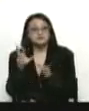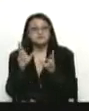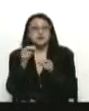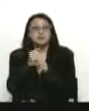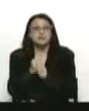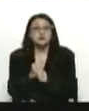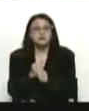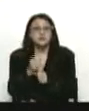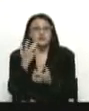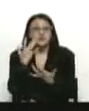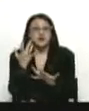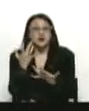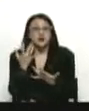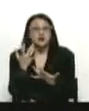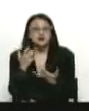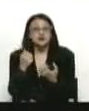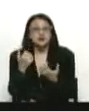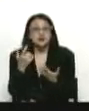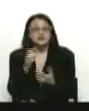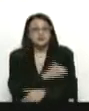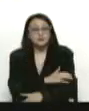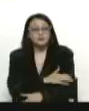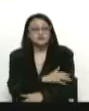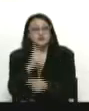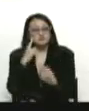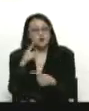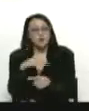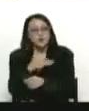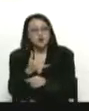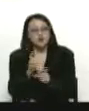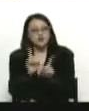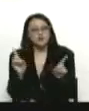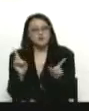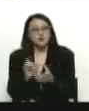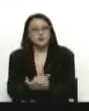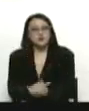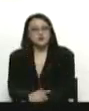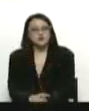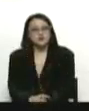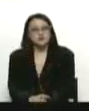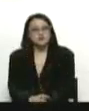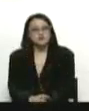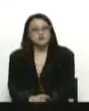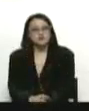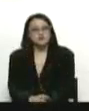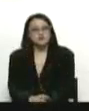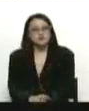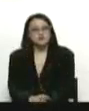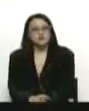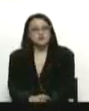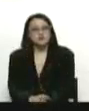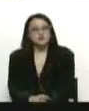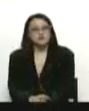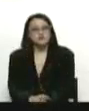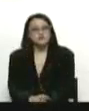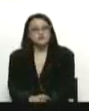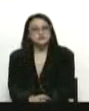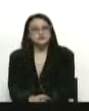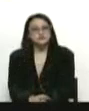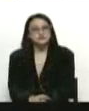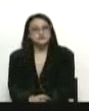ver qué derroteros toma esa derecha que ha abandonado los proyectos democráticos y que anda a la